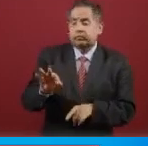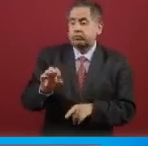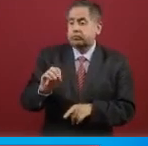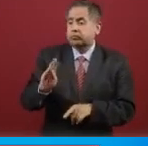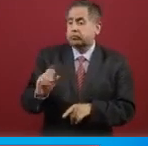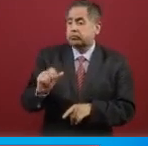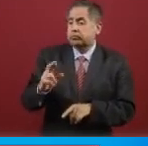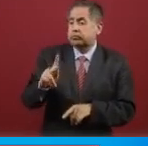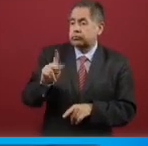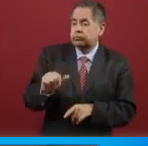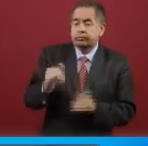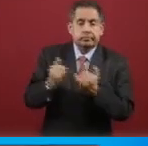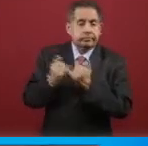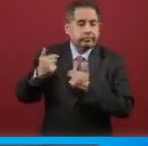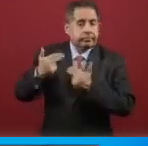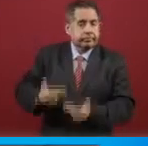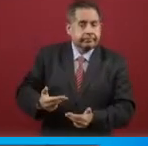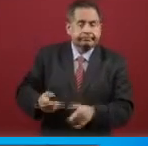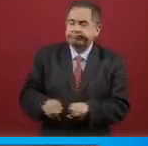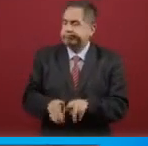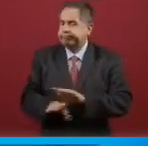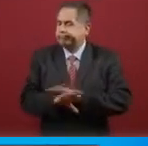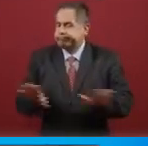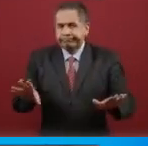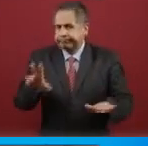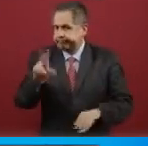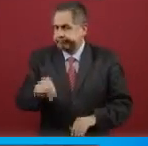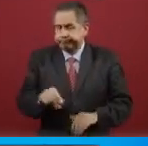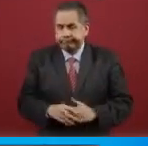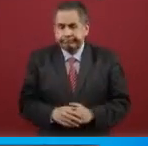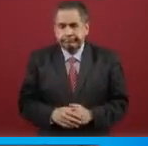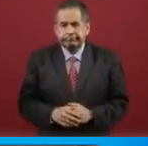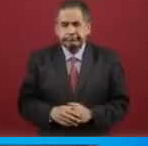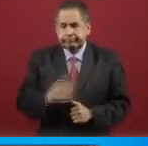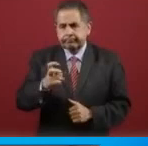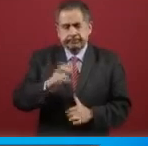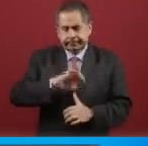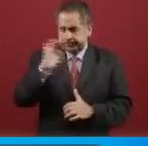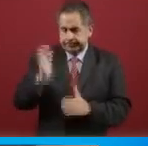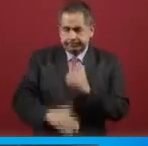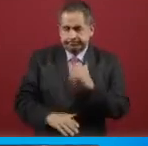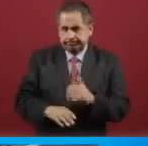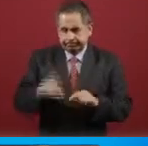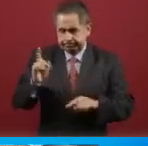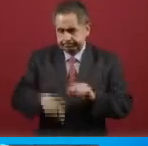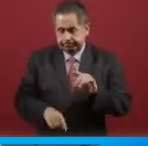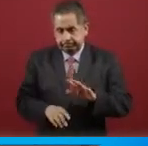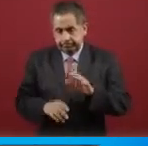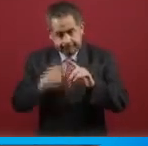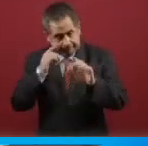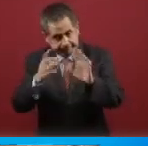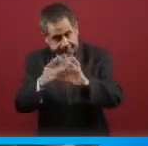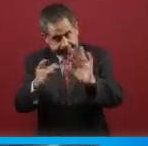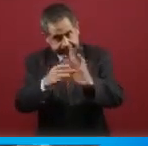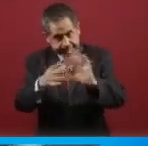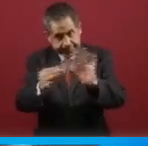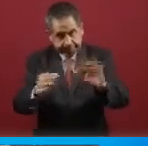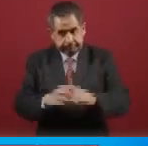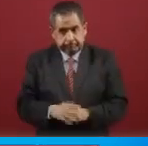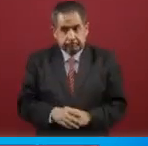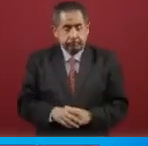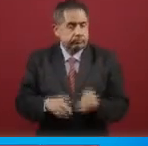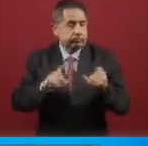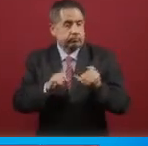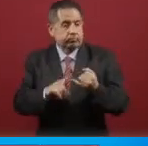fobaproas. El gobierno federal no rescatará a ninguna empresa o bancos con recursos públicos. Esto en respuesta al cuestionamiento de un posible rescate